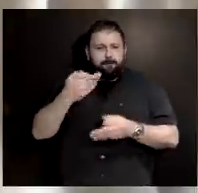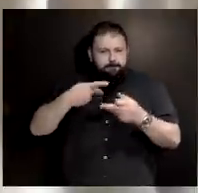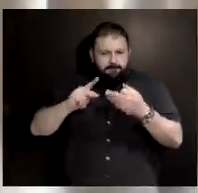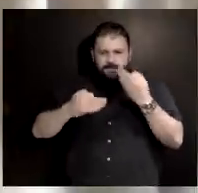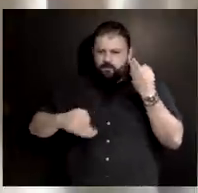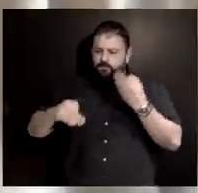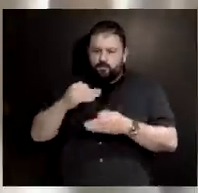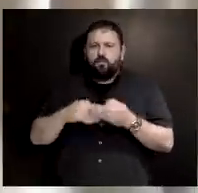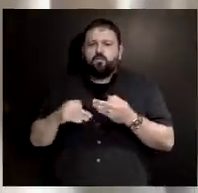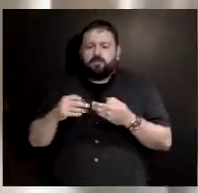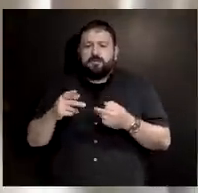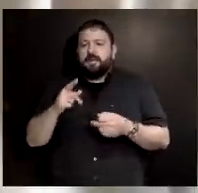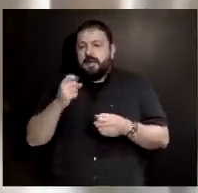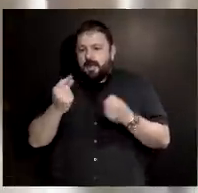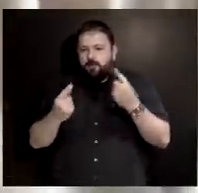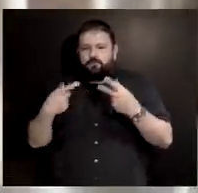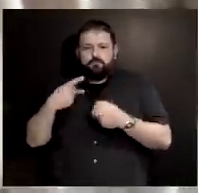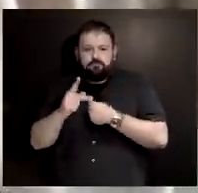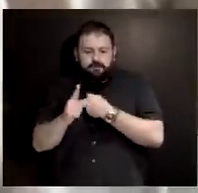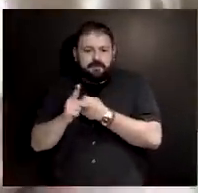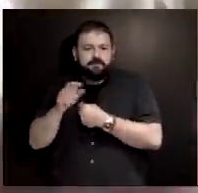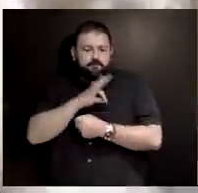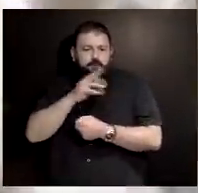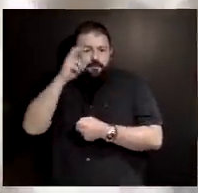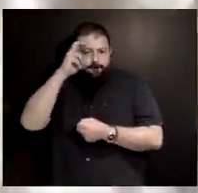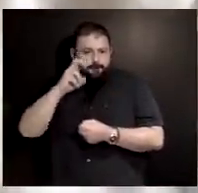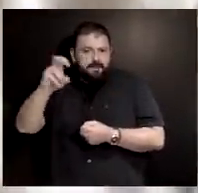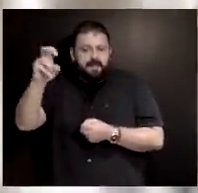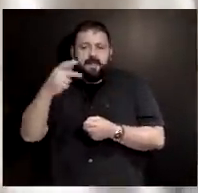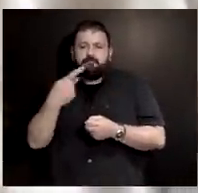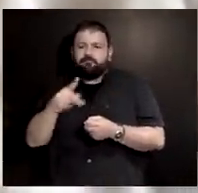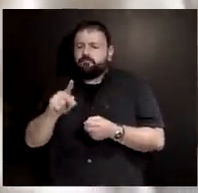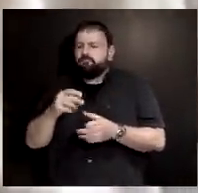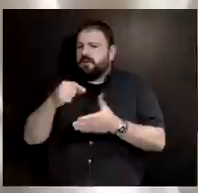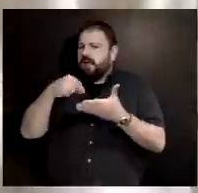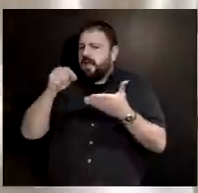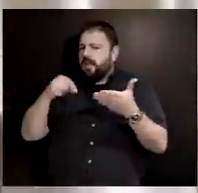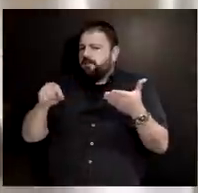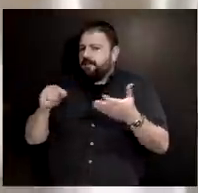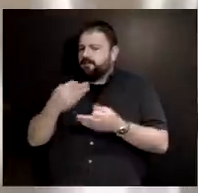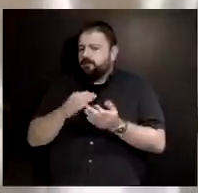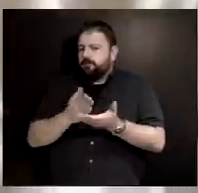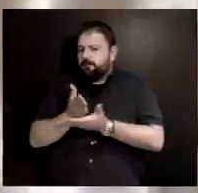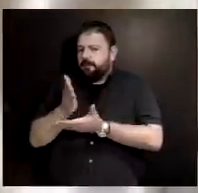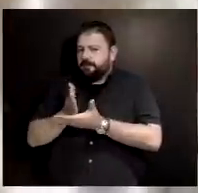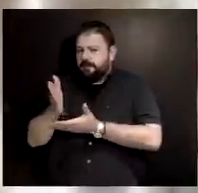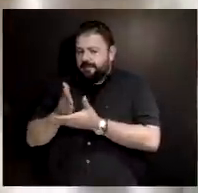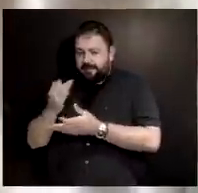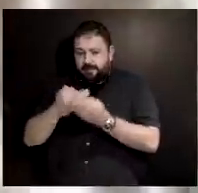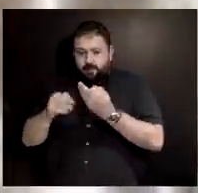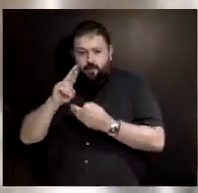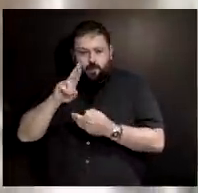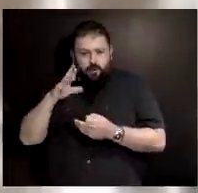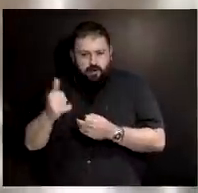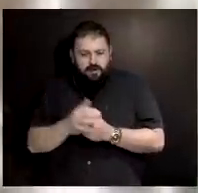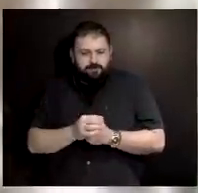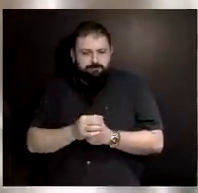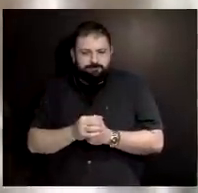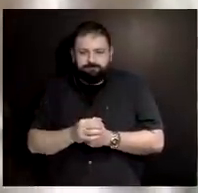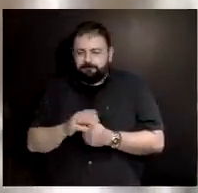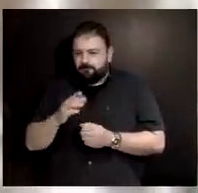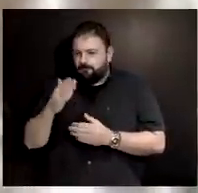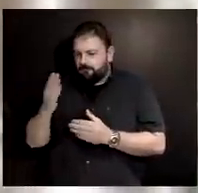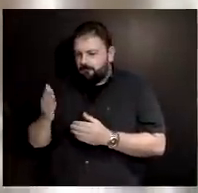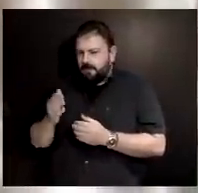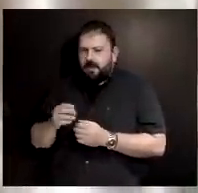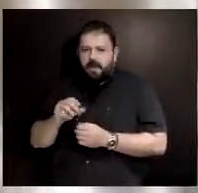van a viajar, con las calificaciones, las que debíamos también de los rallies. Bien, pues bueno, ya